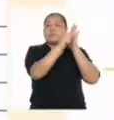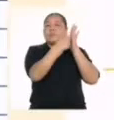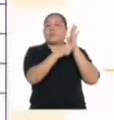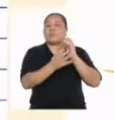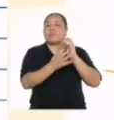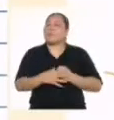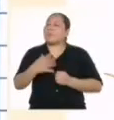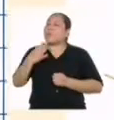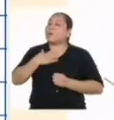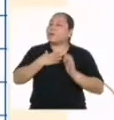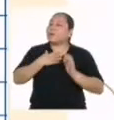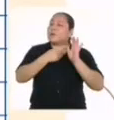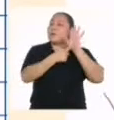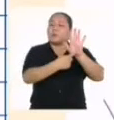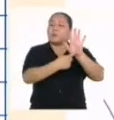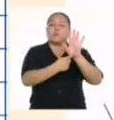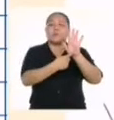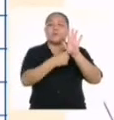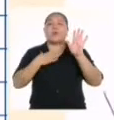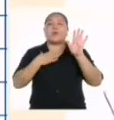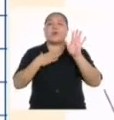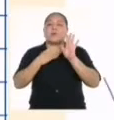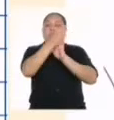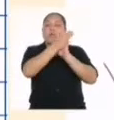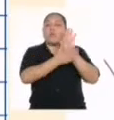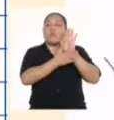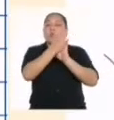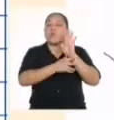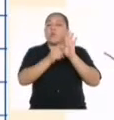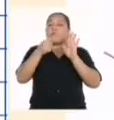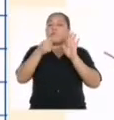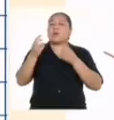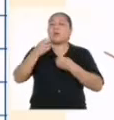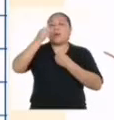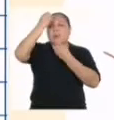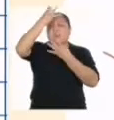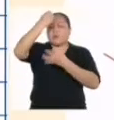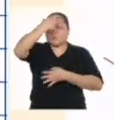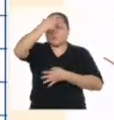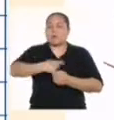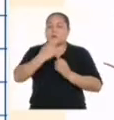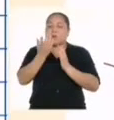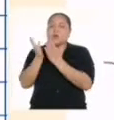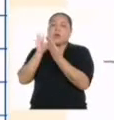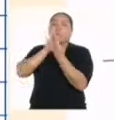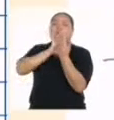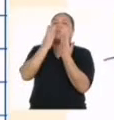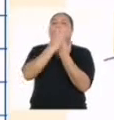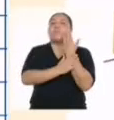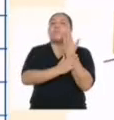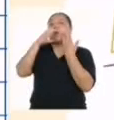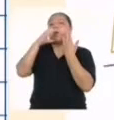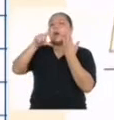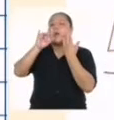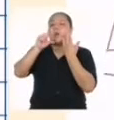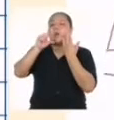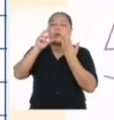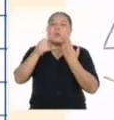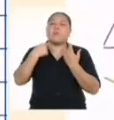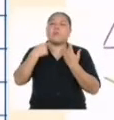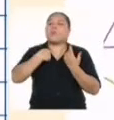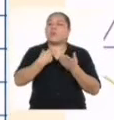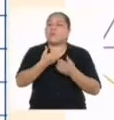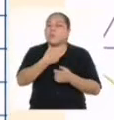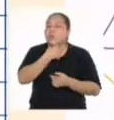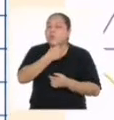Mi tarjeta presenta por un lado mis principales datos personales Y por otro lado el caligrama de mi pasatiempo